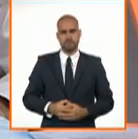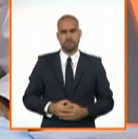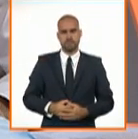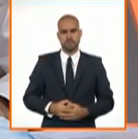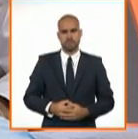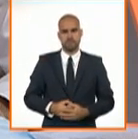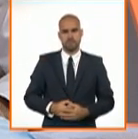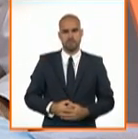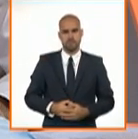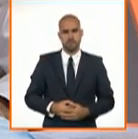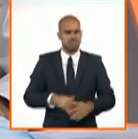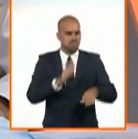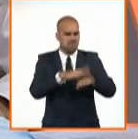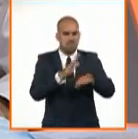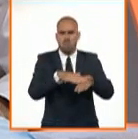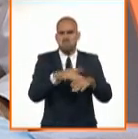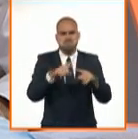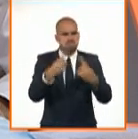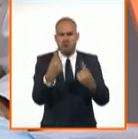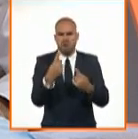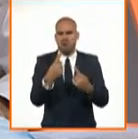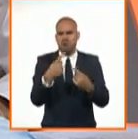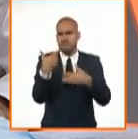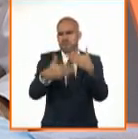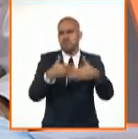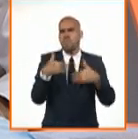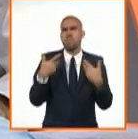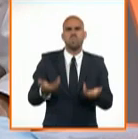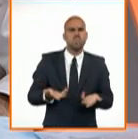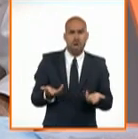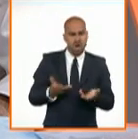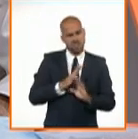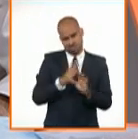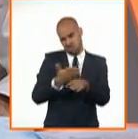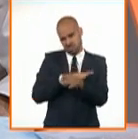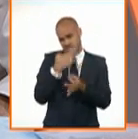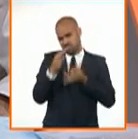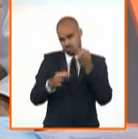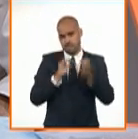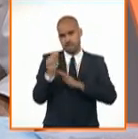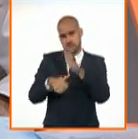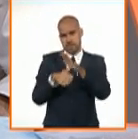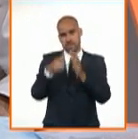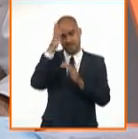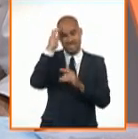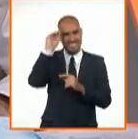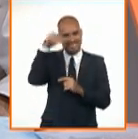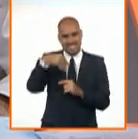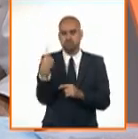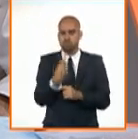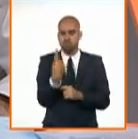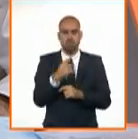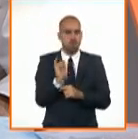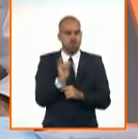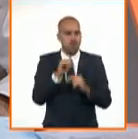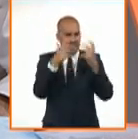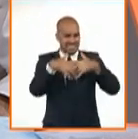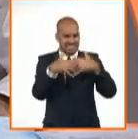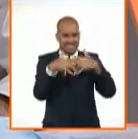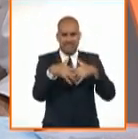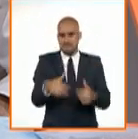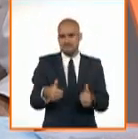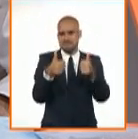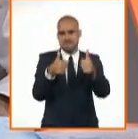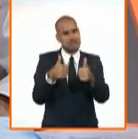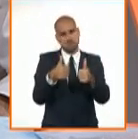bueno las explico ahí existe una inestabilidad que estamos que está teniendo la generación técnica y la de